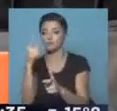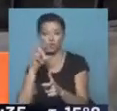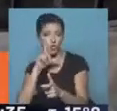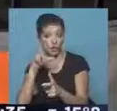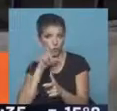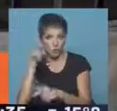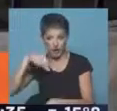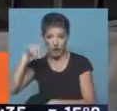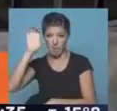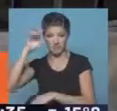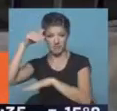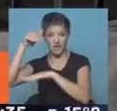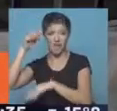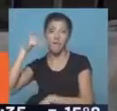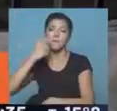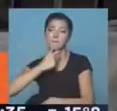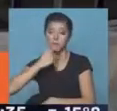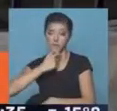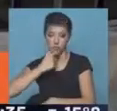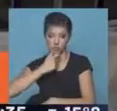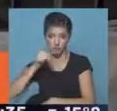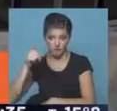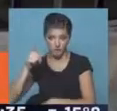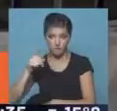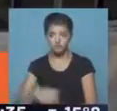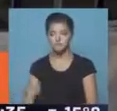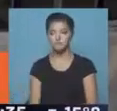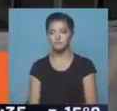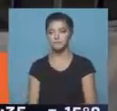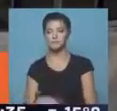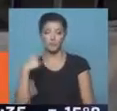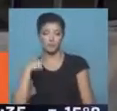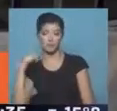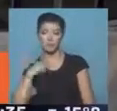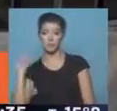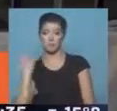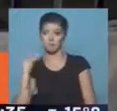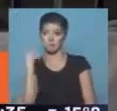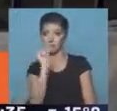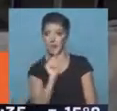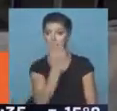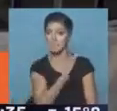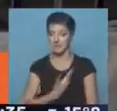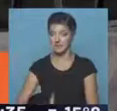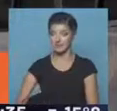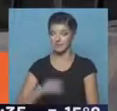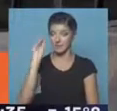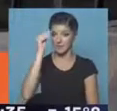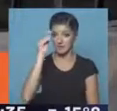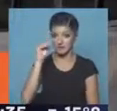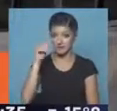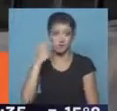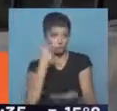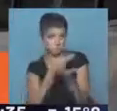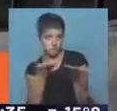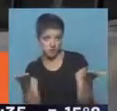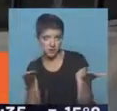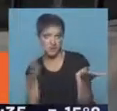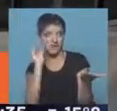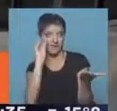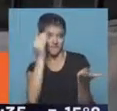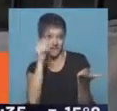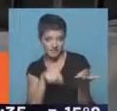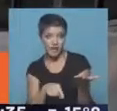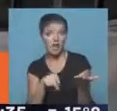Mendoza, porque le van a traspasar la presidencia a Brasil, dando una clara señal de que Brasil está en el